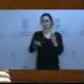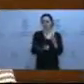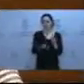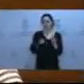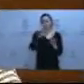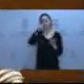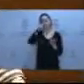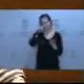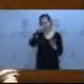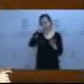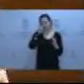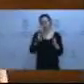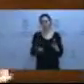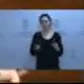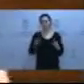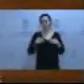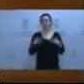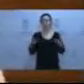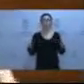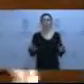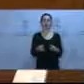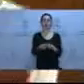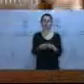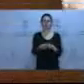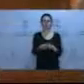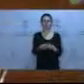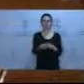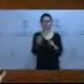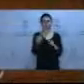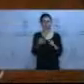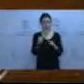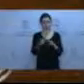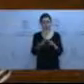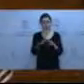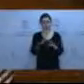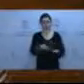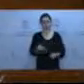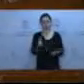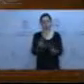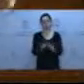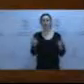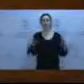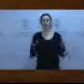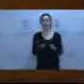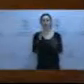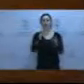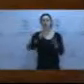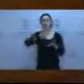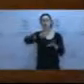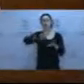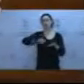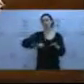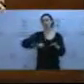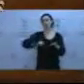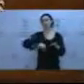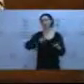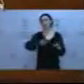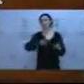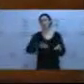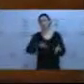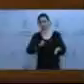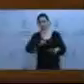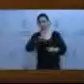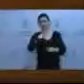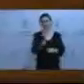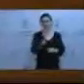muy bien que desde nuestro grupo parlamentario planteamos lo que se llamó la campaña de los lápices, que a ustedes les molestó mucho. La